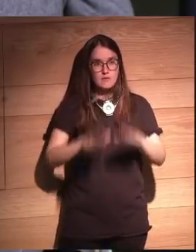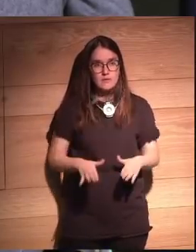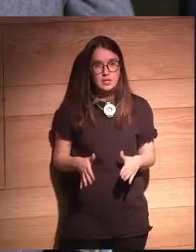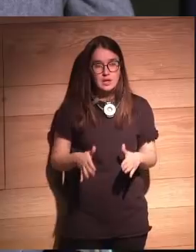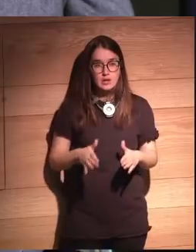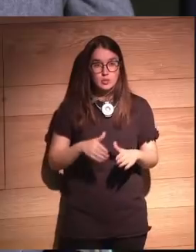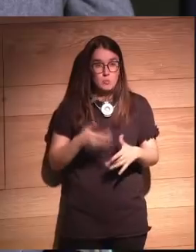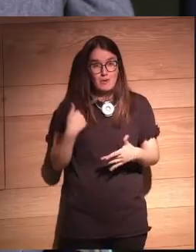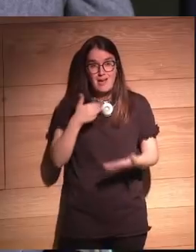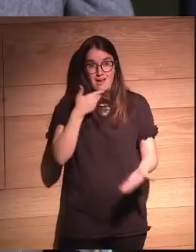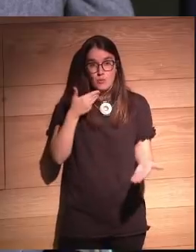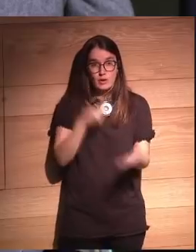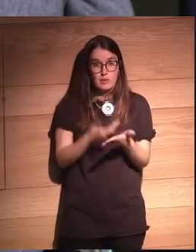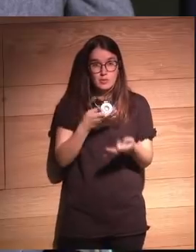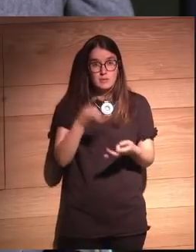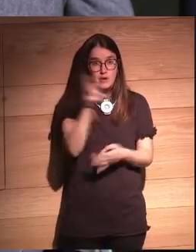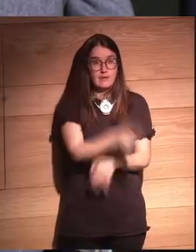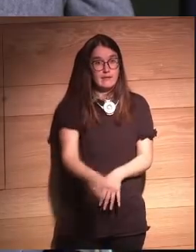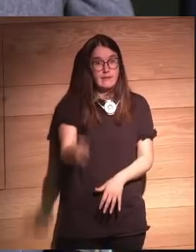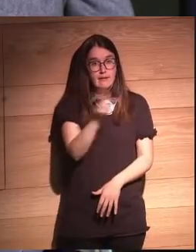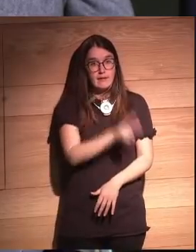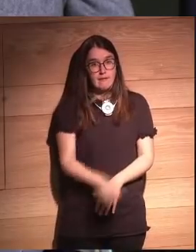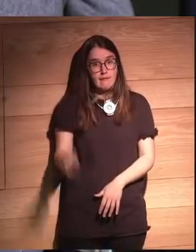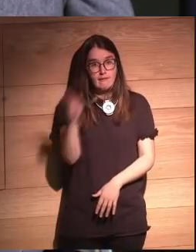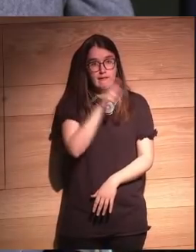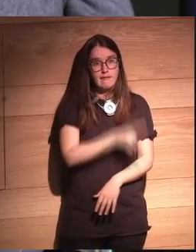un coñazo, pero siempre cuento las mismas cosas.